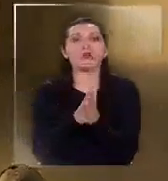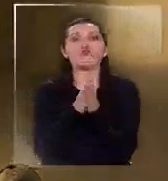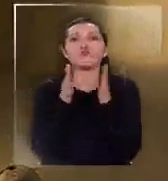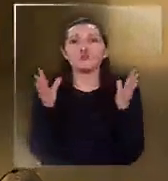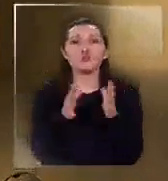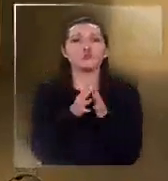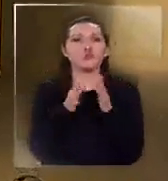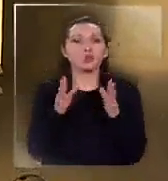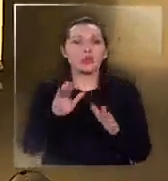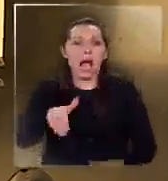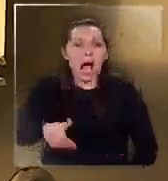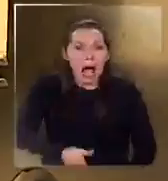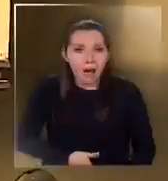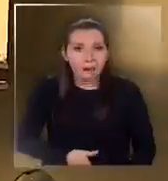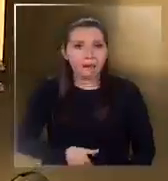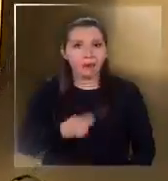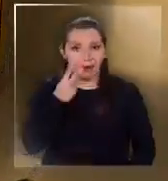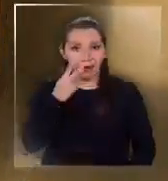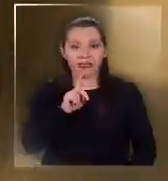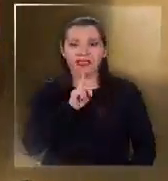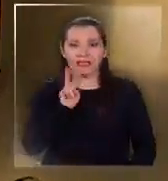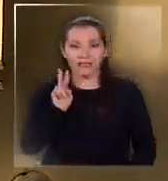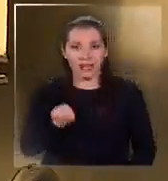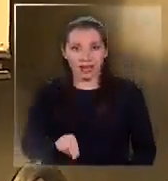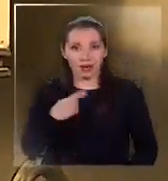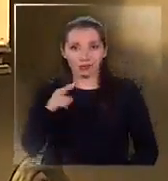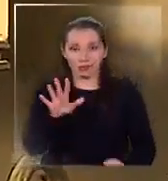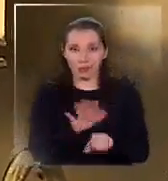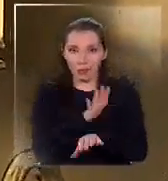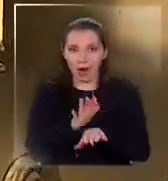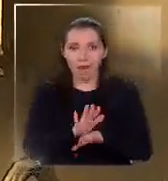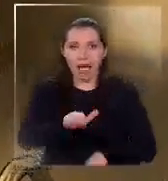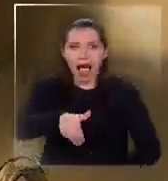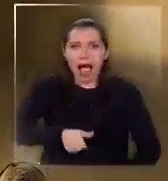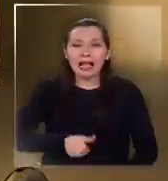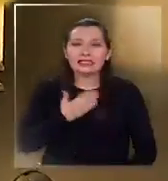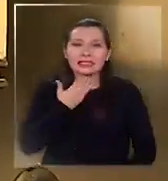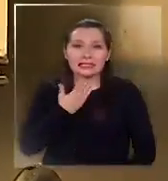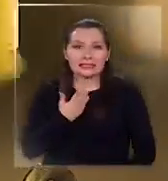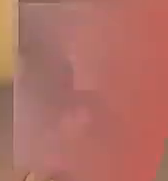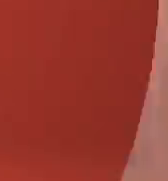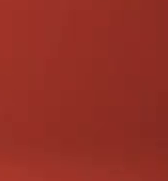mucha hambre a través de la pantalla de TVN en tu programa Hacedor de Hambre.